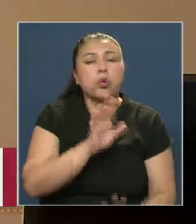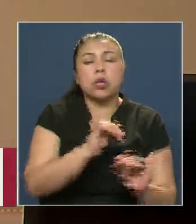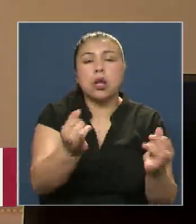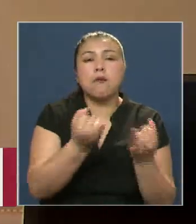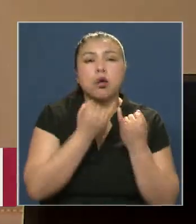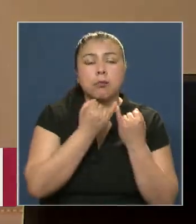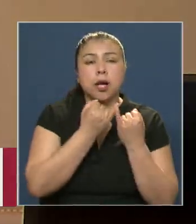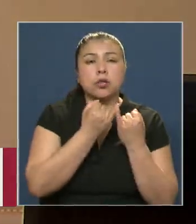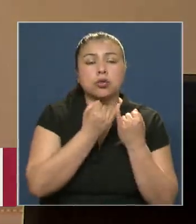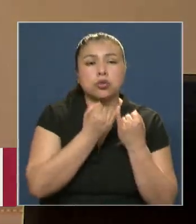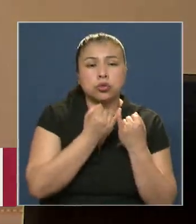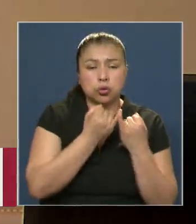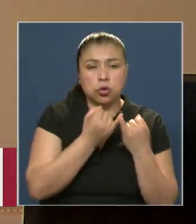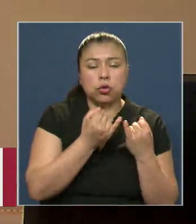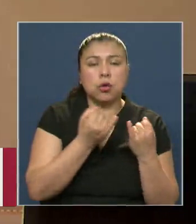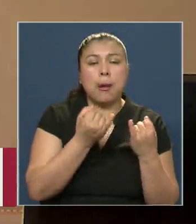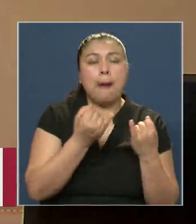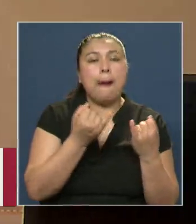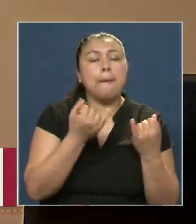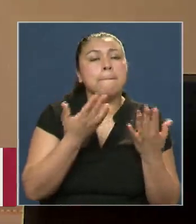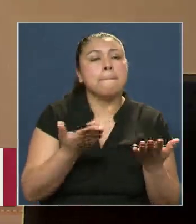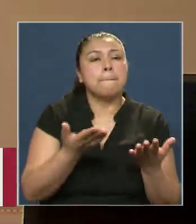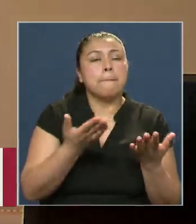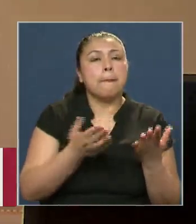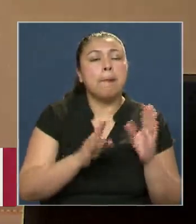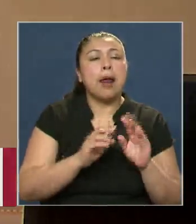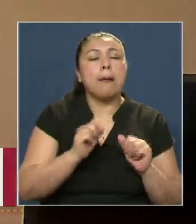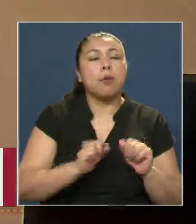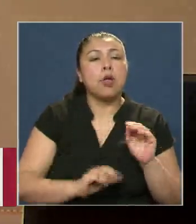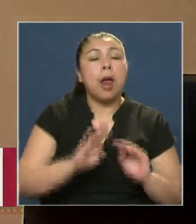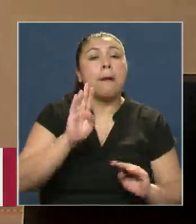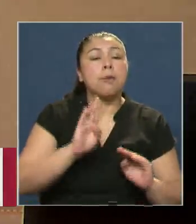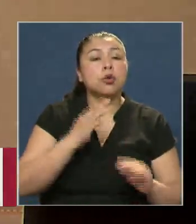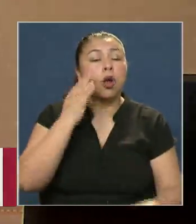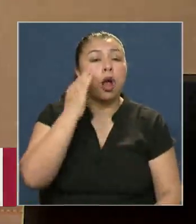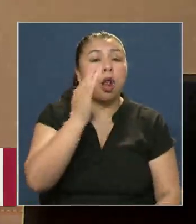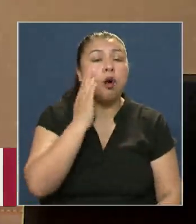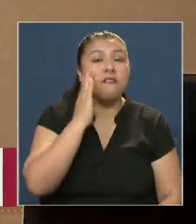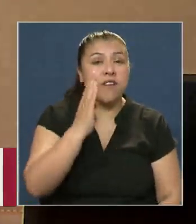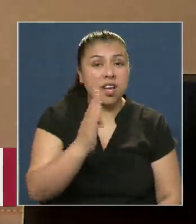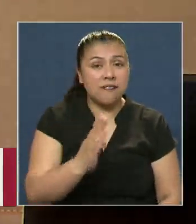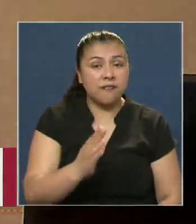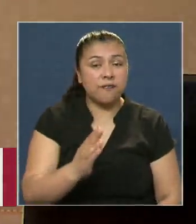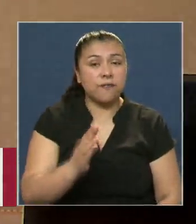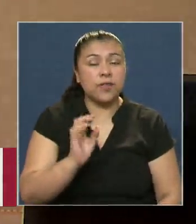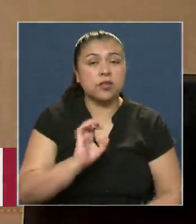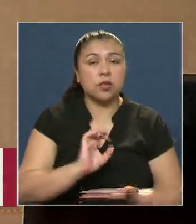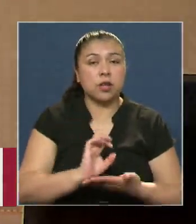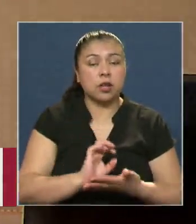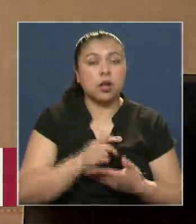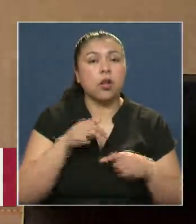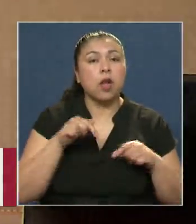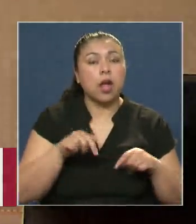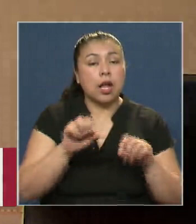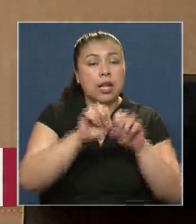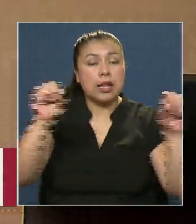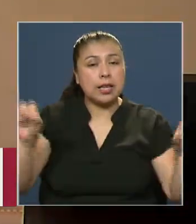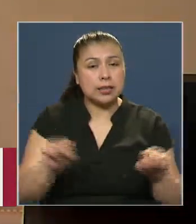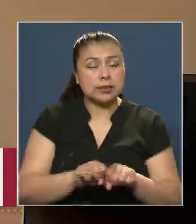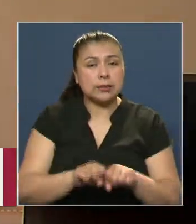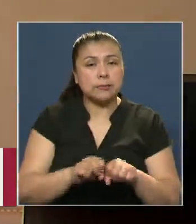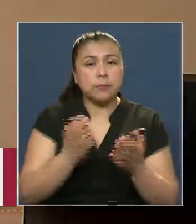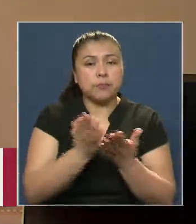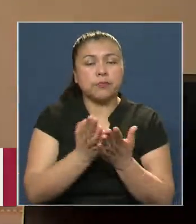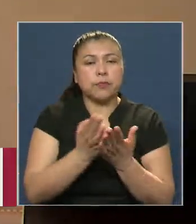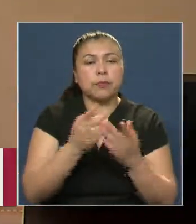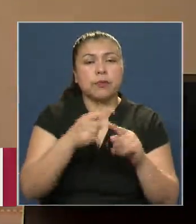información suficiente para poder postular a los distintos beneficios que otorga el Estado. Y en este sentido, el sistema de clase